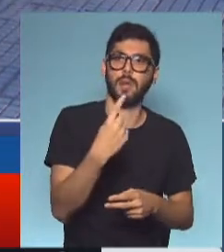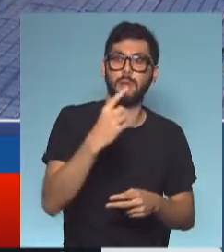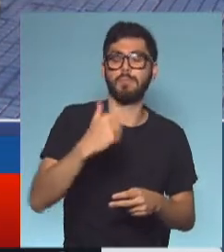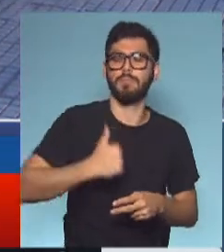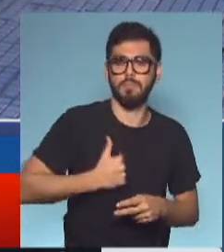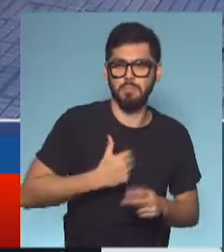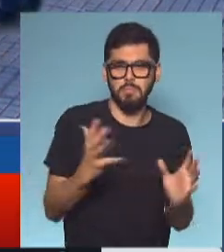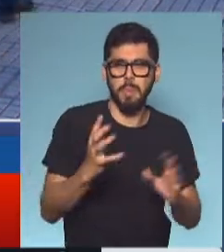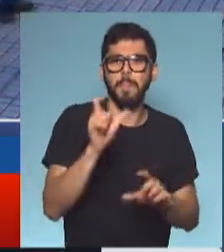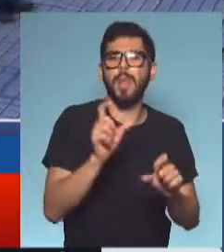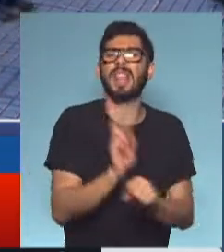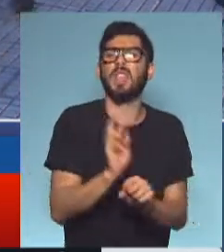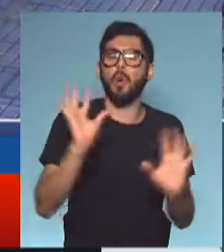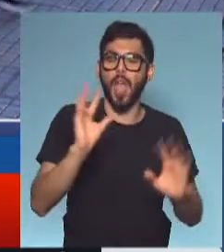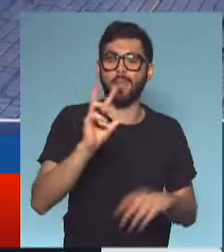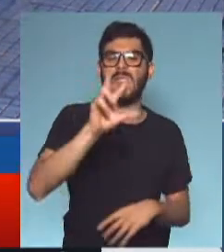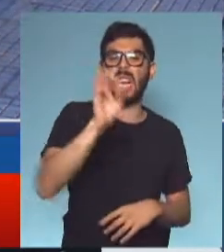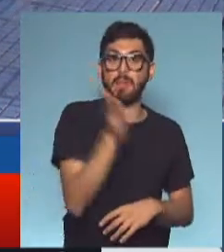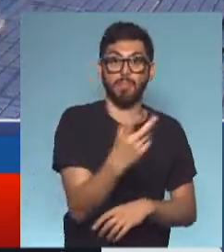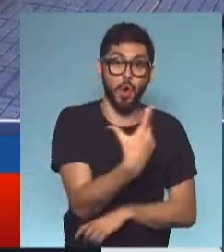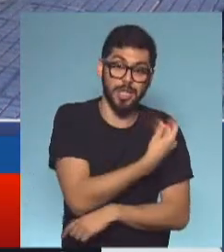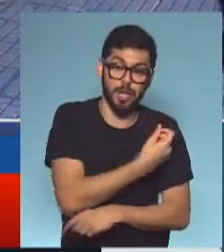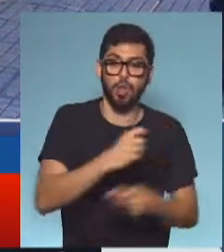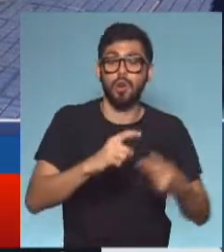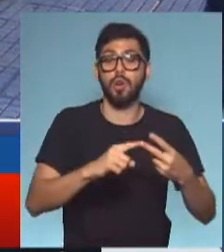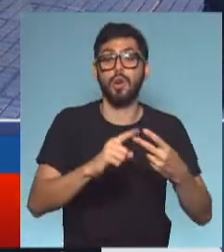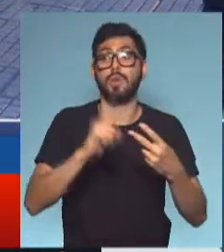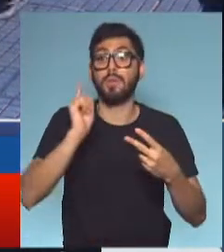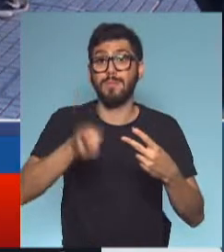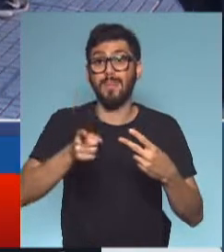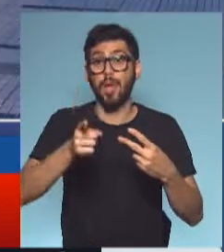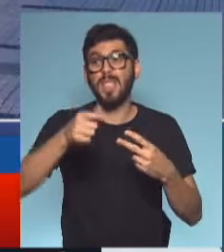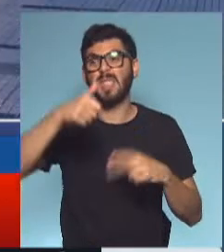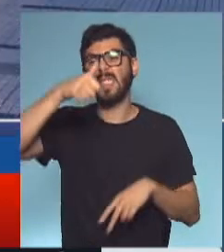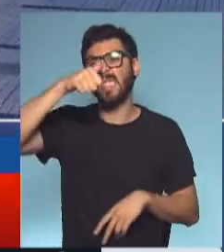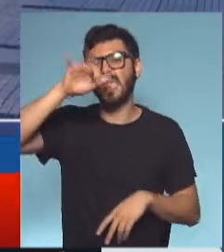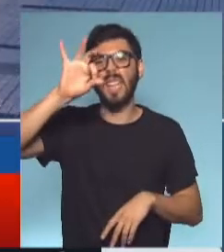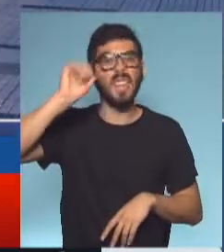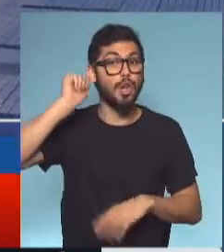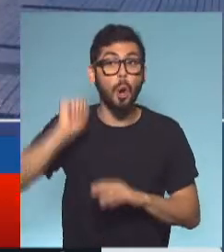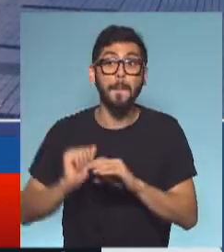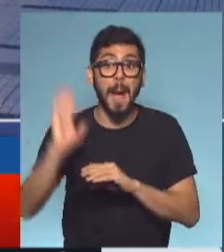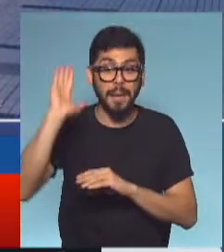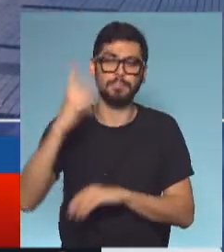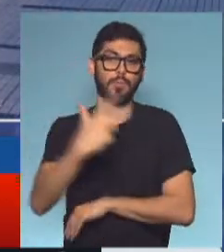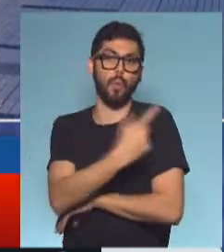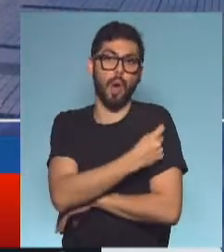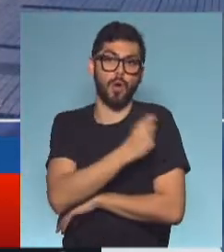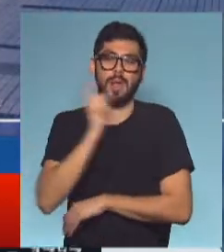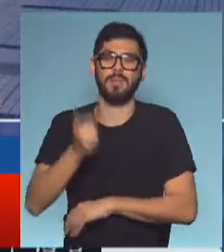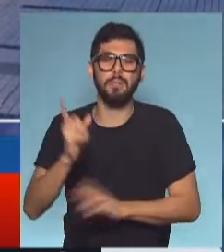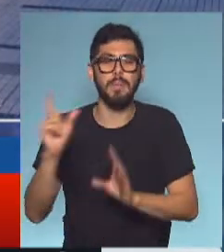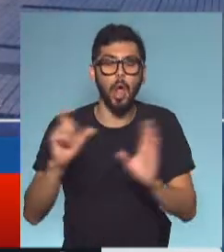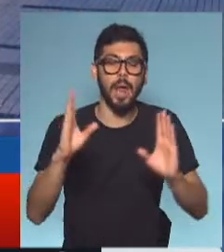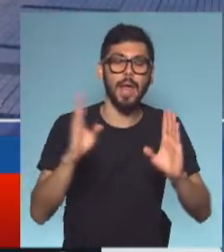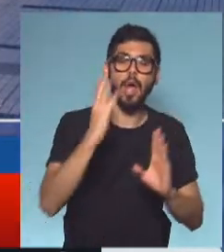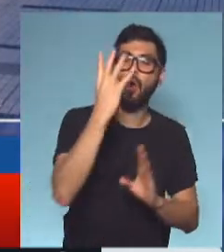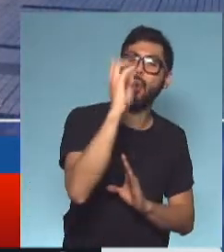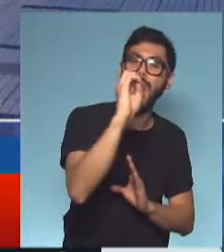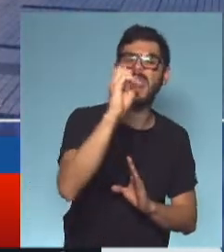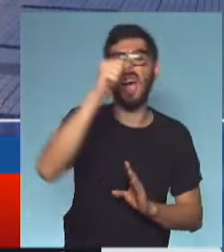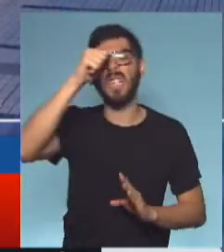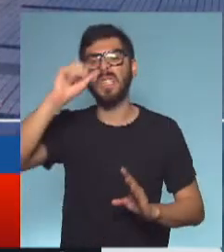seguridad, llamémoslo, tenemos 30% vacunado, y todos los mayores de 60 años y aquellas personas entre 40 y 60